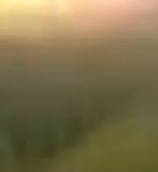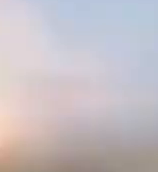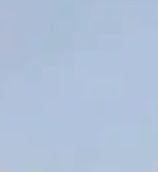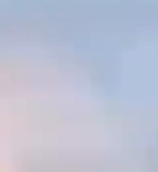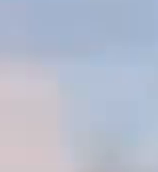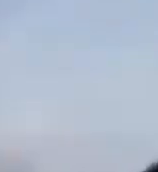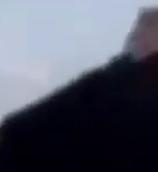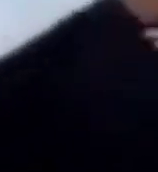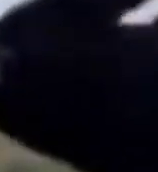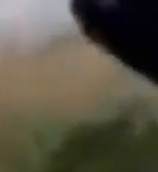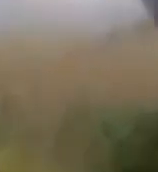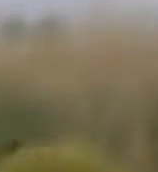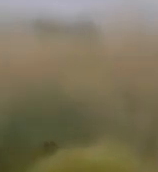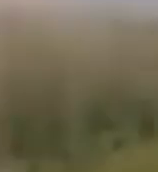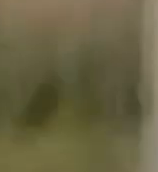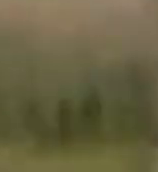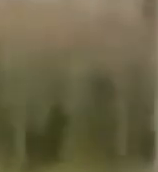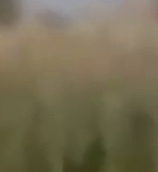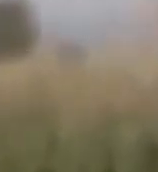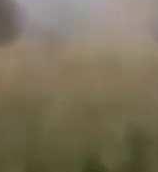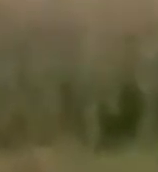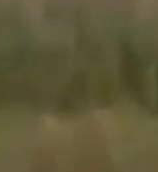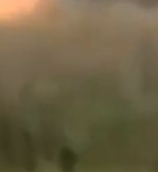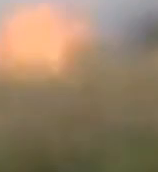oh my god that's where they lit it